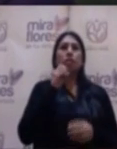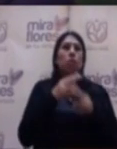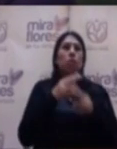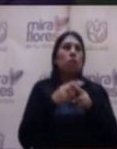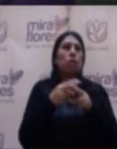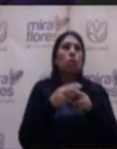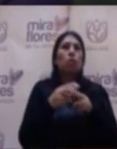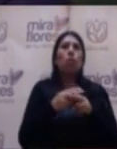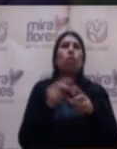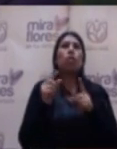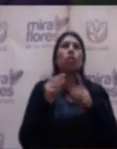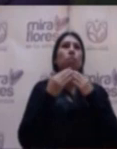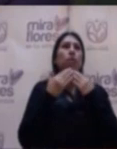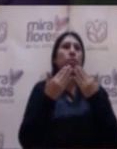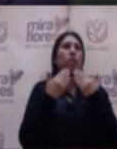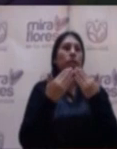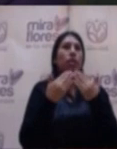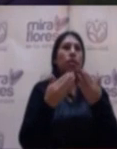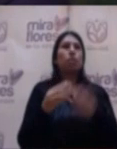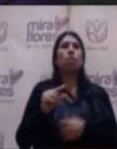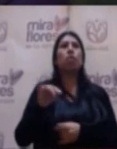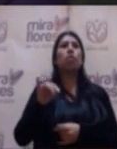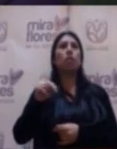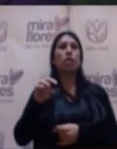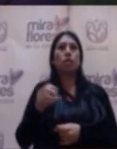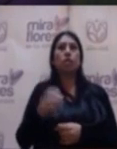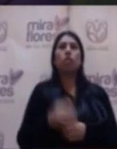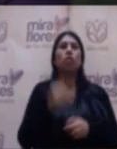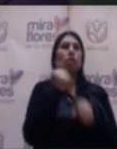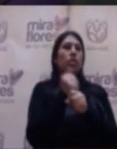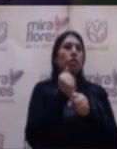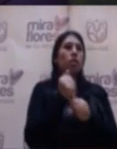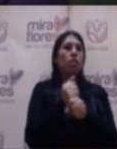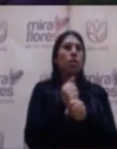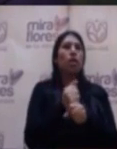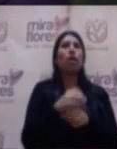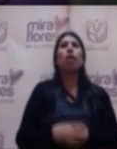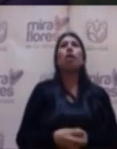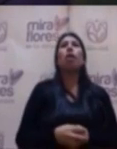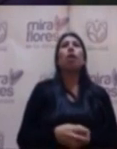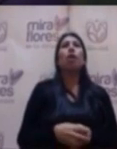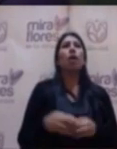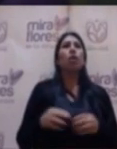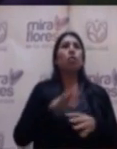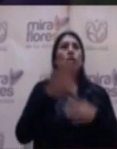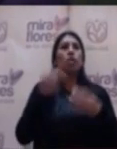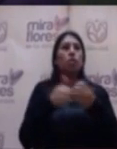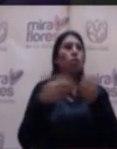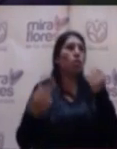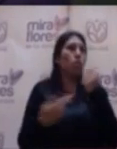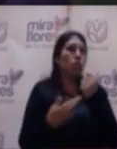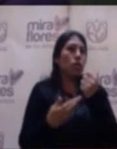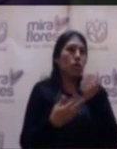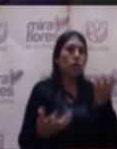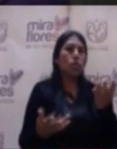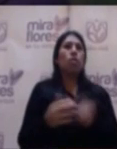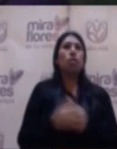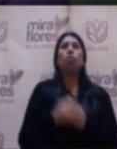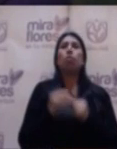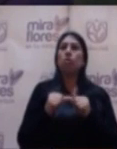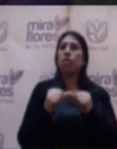de agradecimiento a Gino por el trabajo que se ha venido haciendo en las comisiones de regidores y el trabajo que hemos